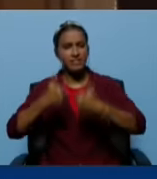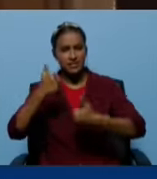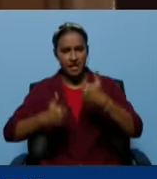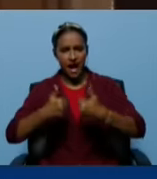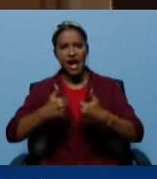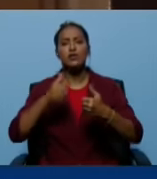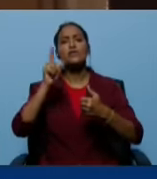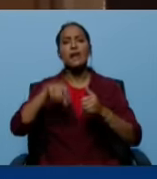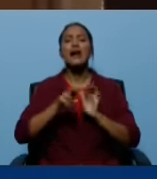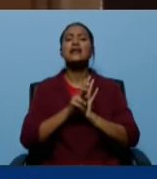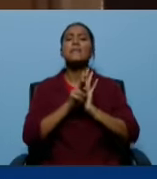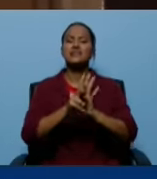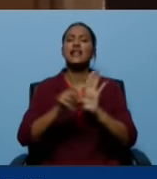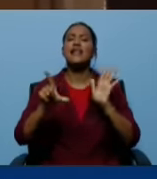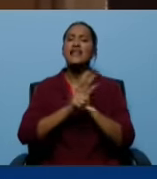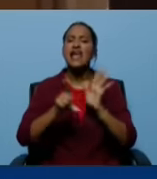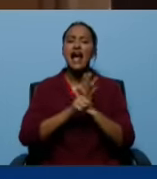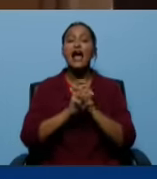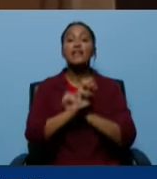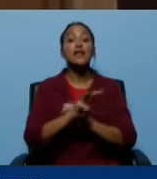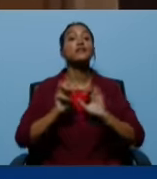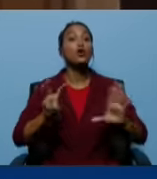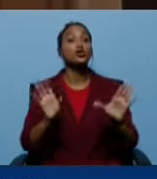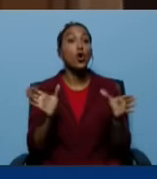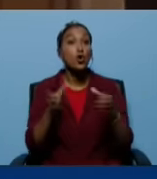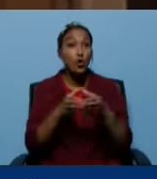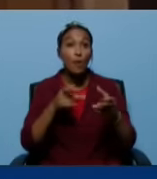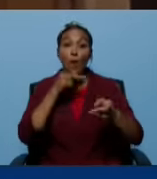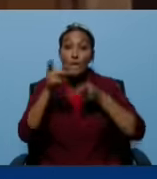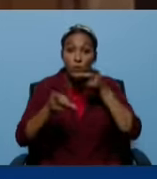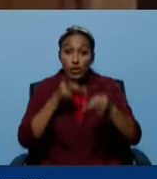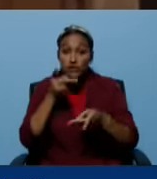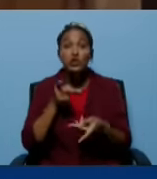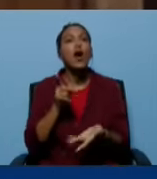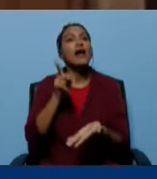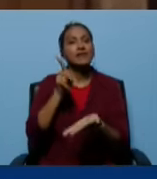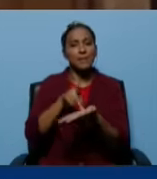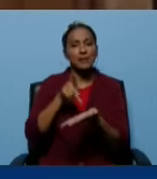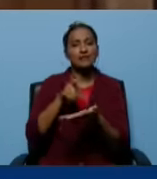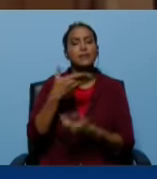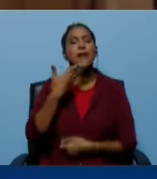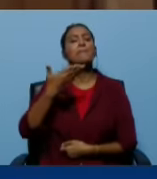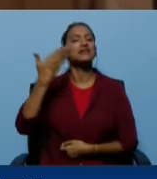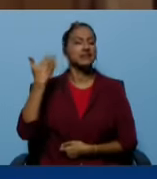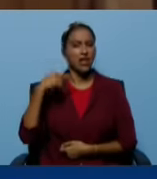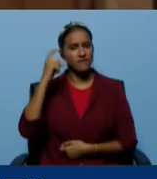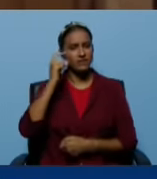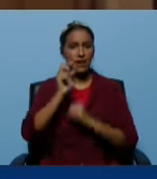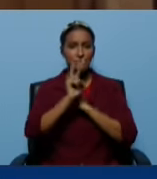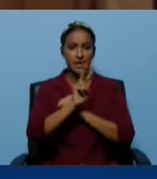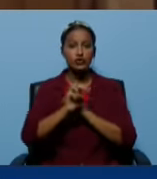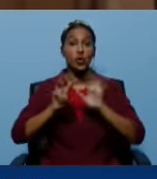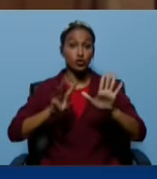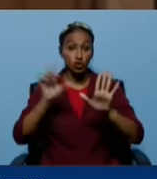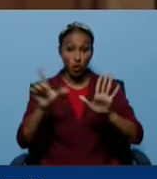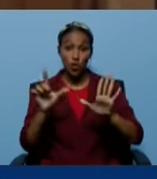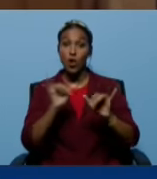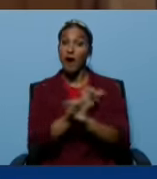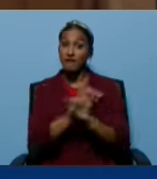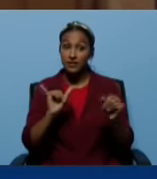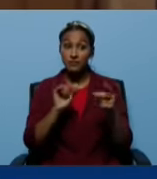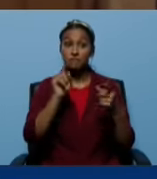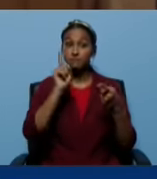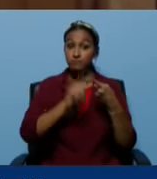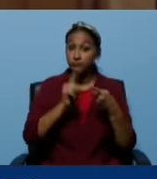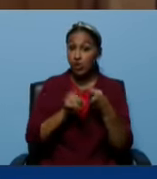representantes legales de las 38 organizaciones con fines políticos que participaron en la elección del pasado 28 de julio. Una vez que fueron consignadas las